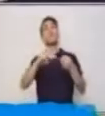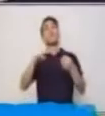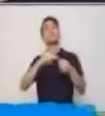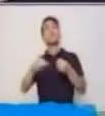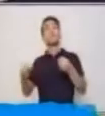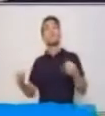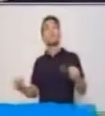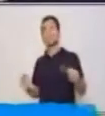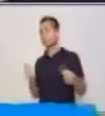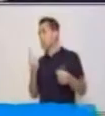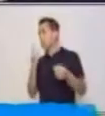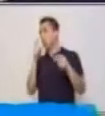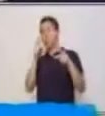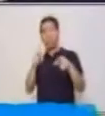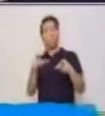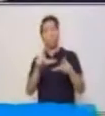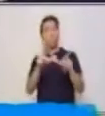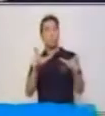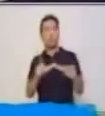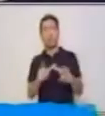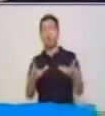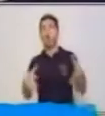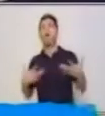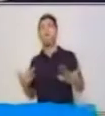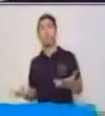solo un lugar.